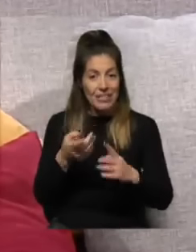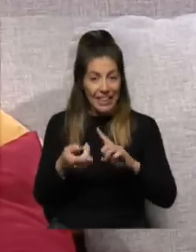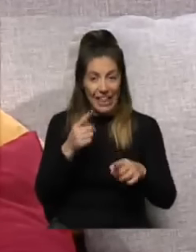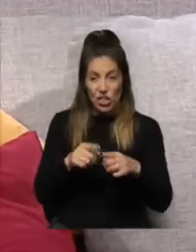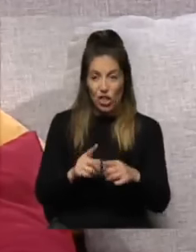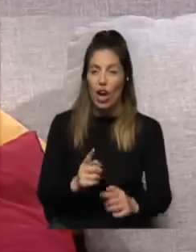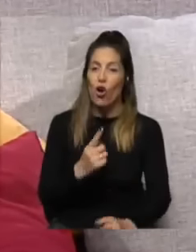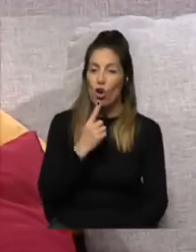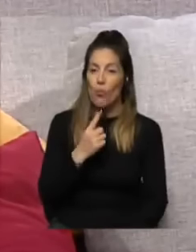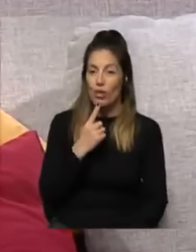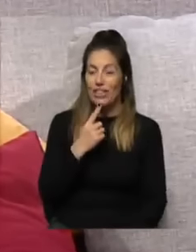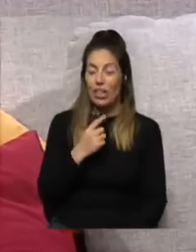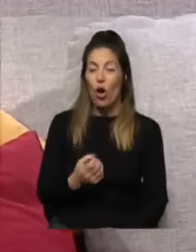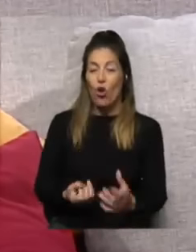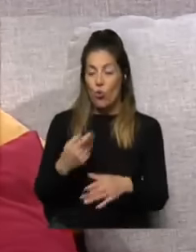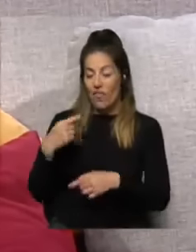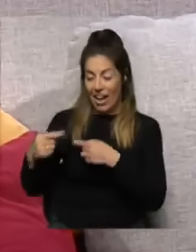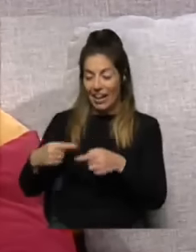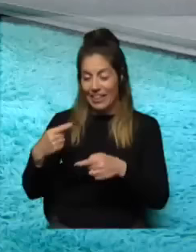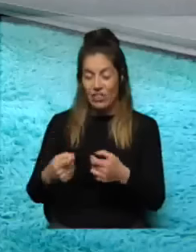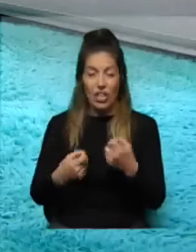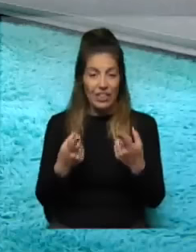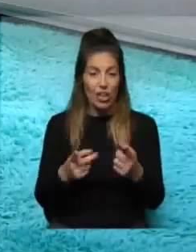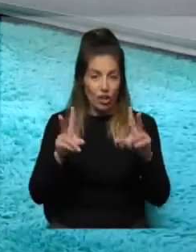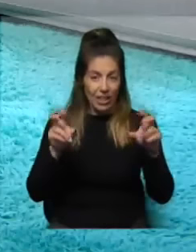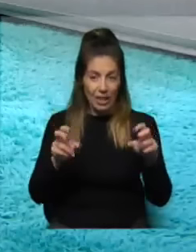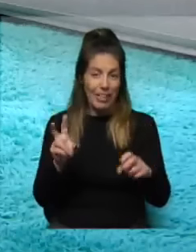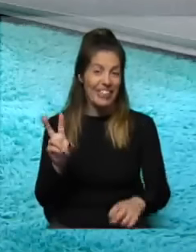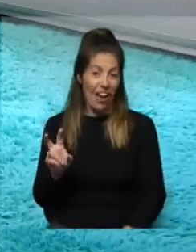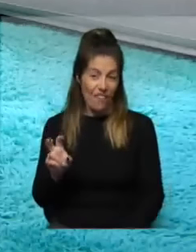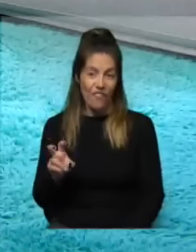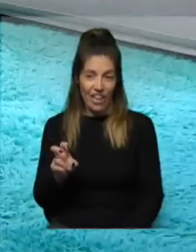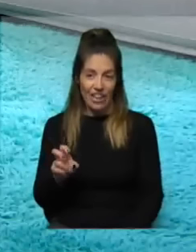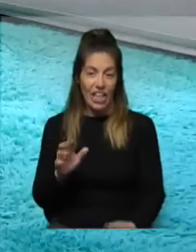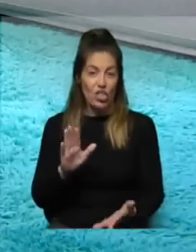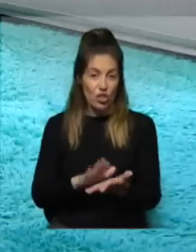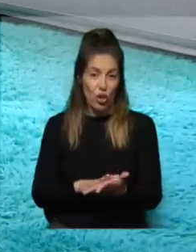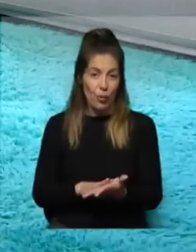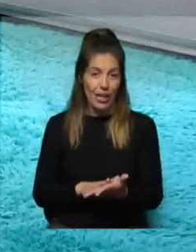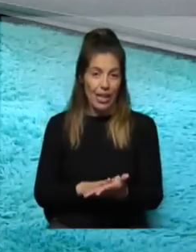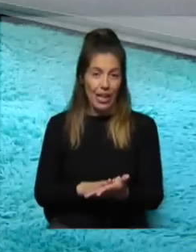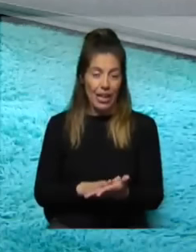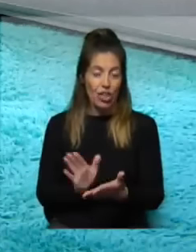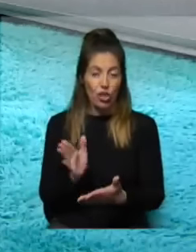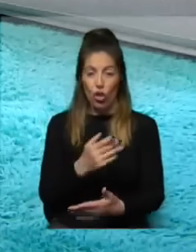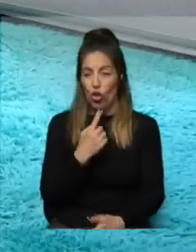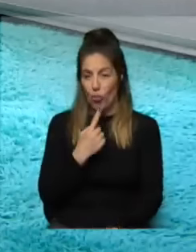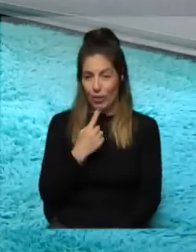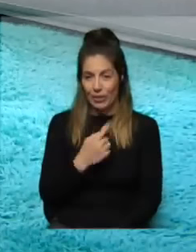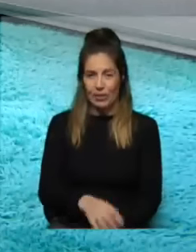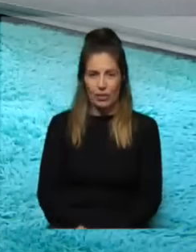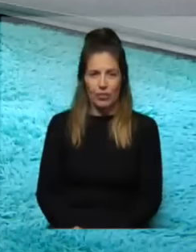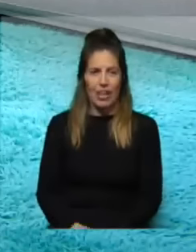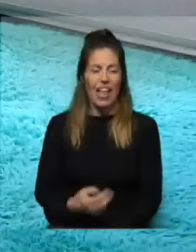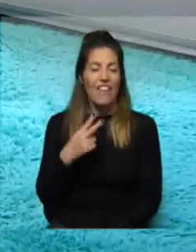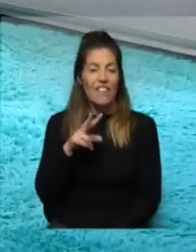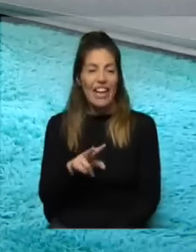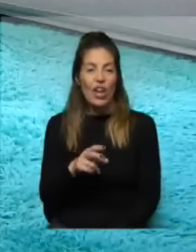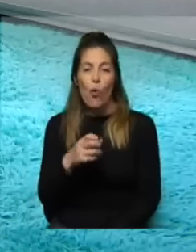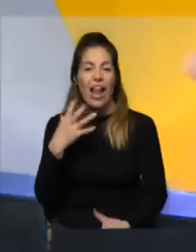generaciones han instalado esta temática, esta problemática verde sobre la mesa de todos. Esta maravilla de ver qué animales están en